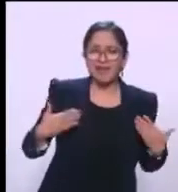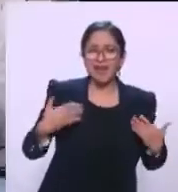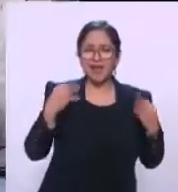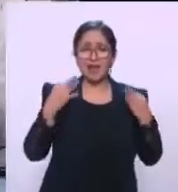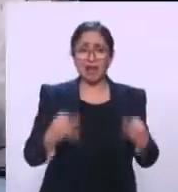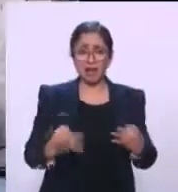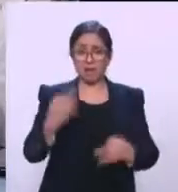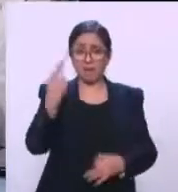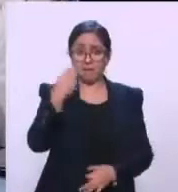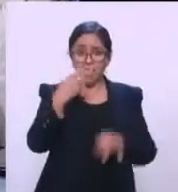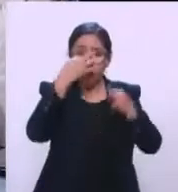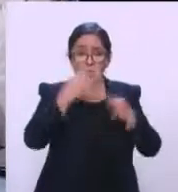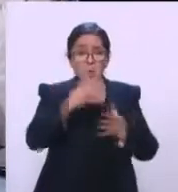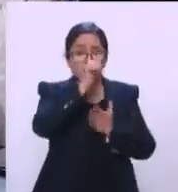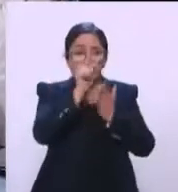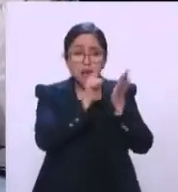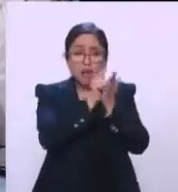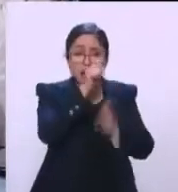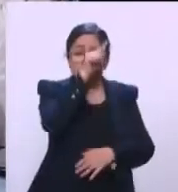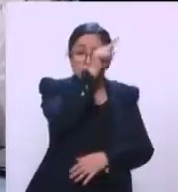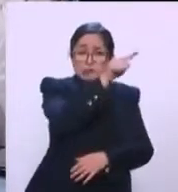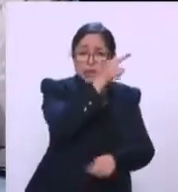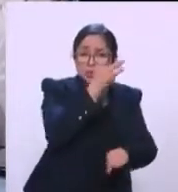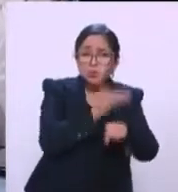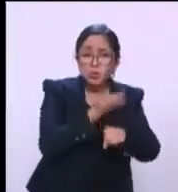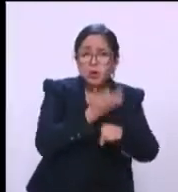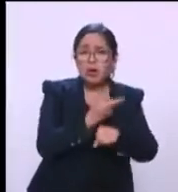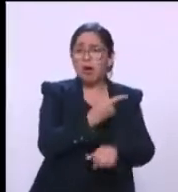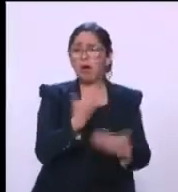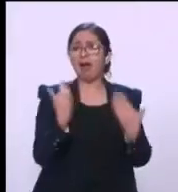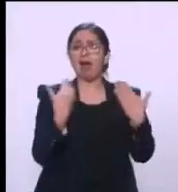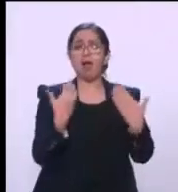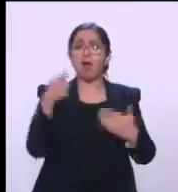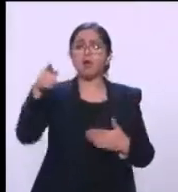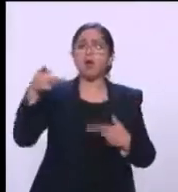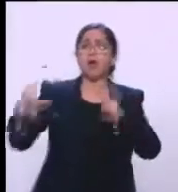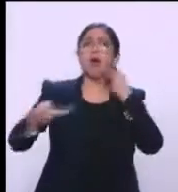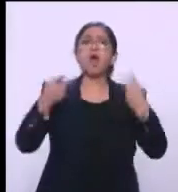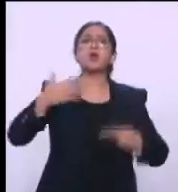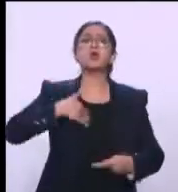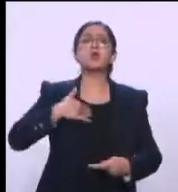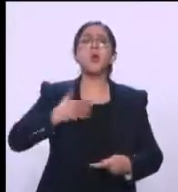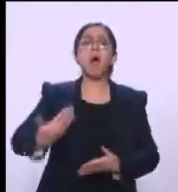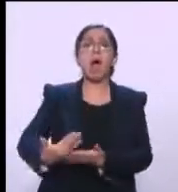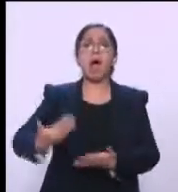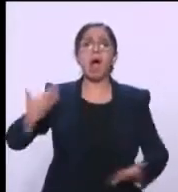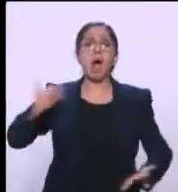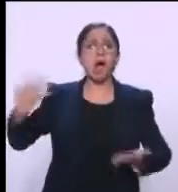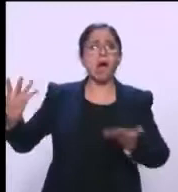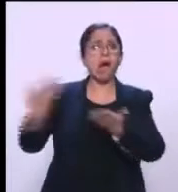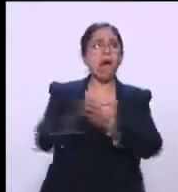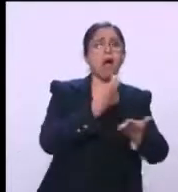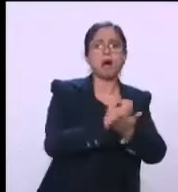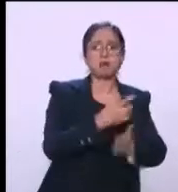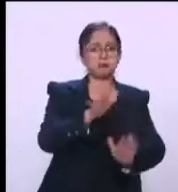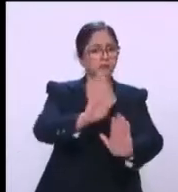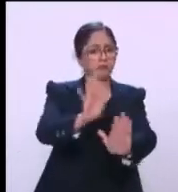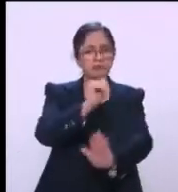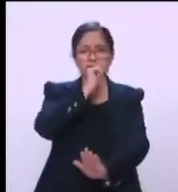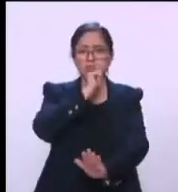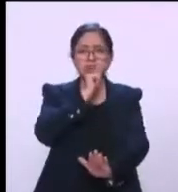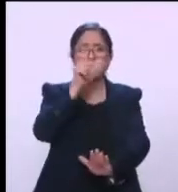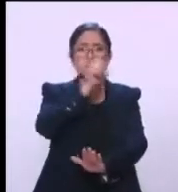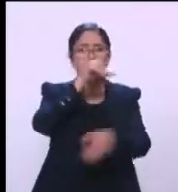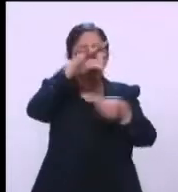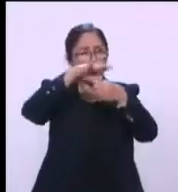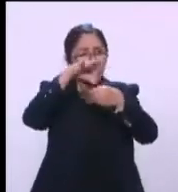de Estados Unidos eso no suele ocurrir. No salen a cantar la victoria antes de que todo el aparato electoral